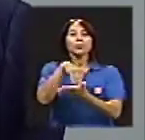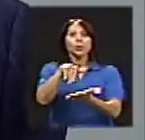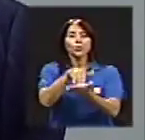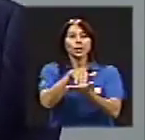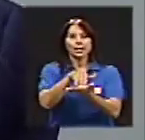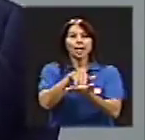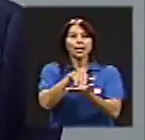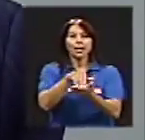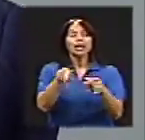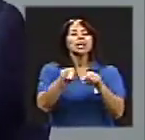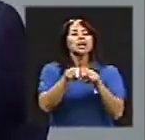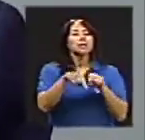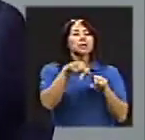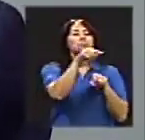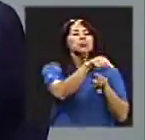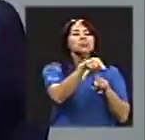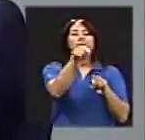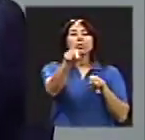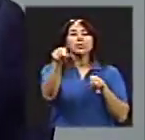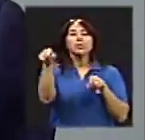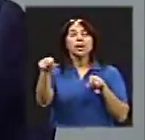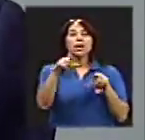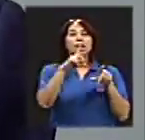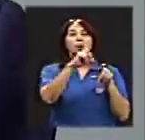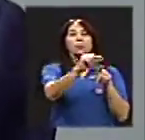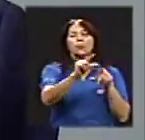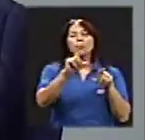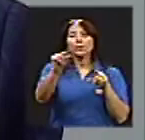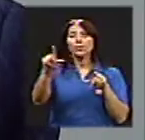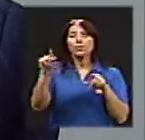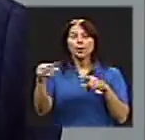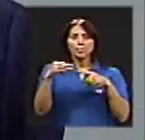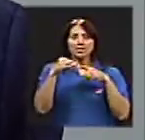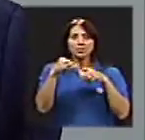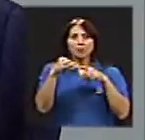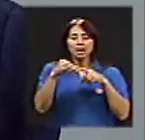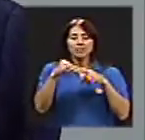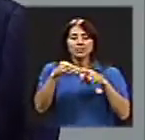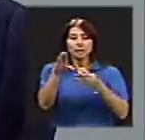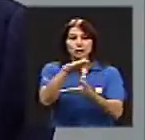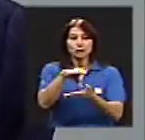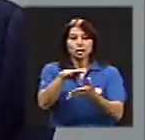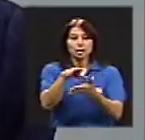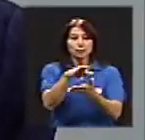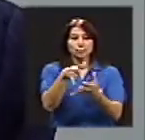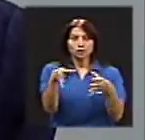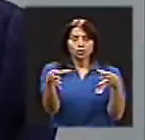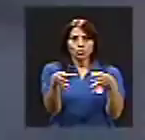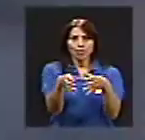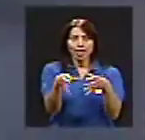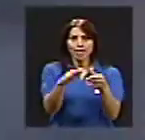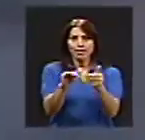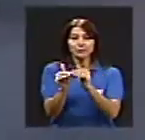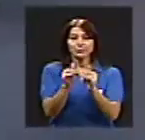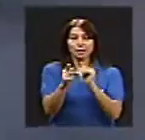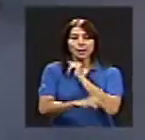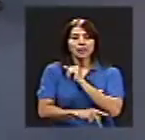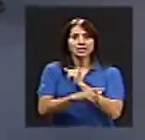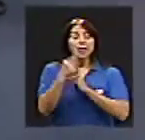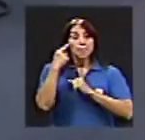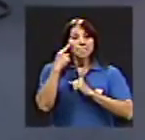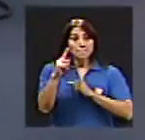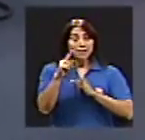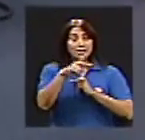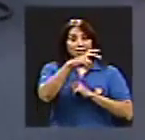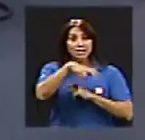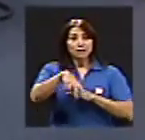las áreas urbanas de las principales ciudades del país para que el transporte se racionalice. En este momento tenemos un sistema